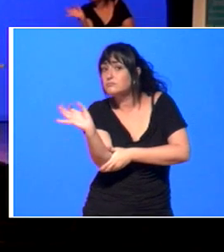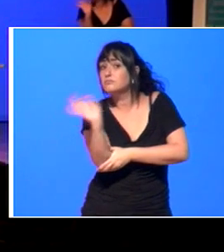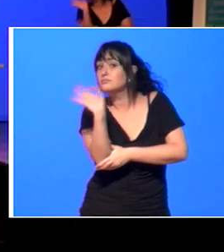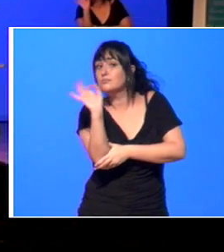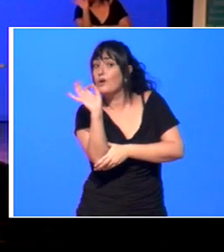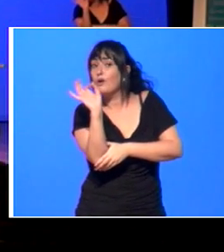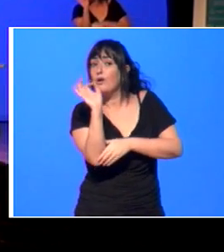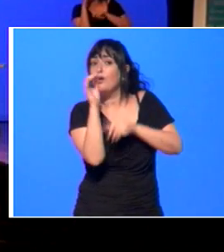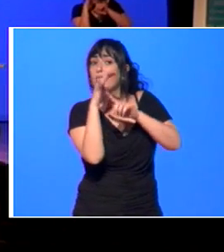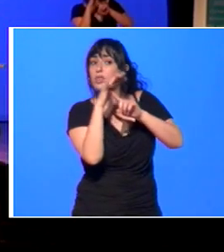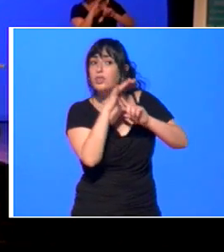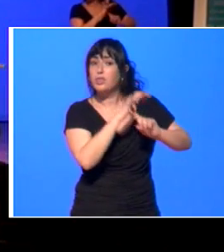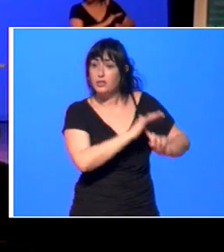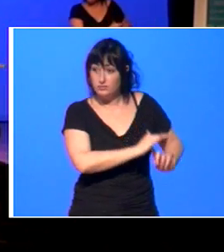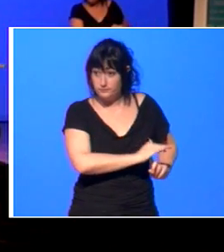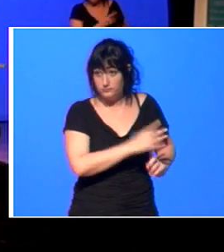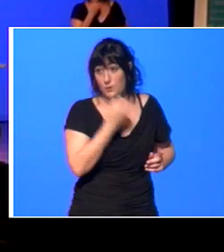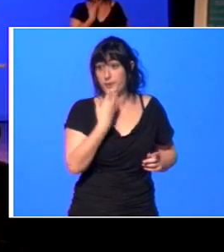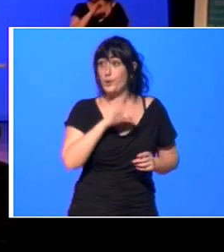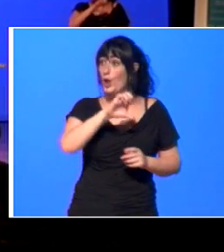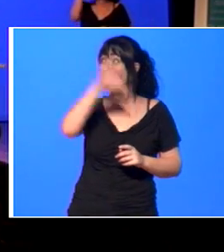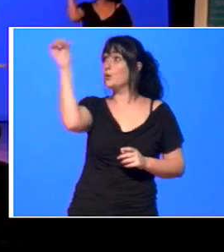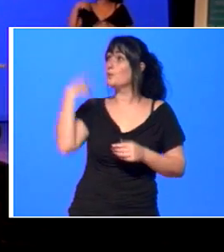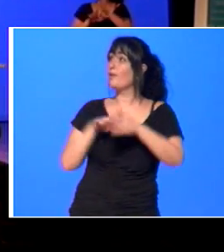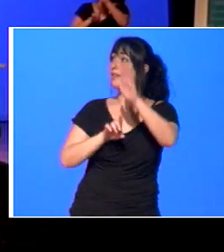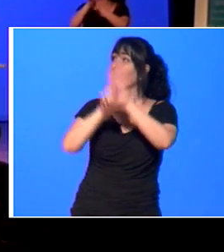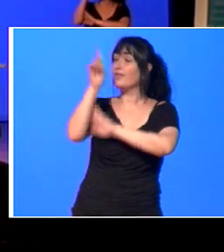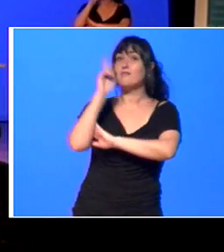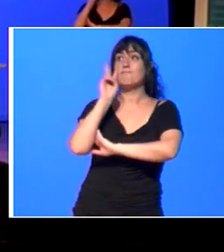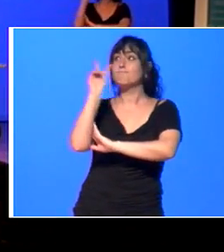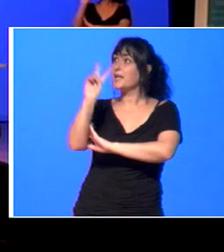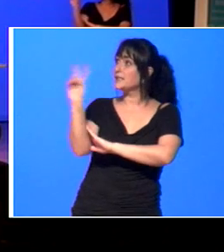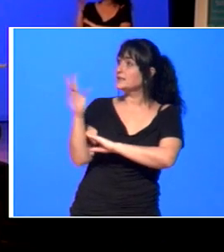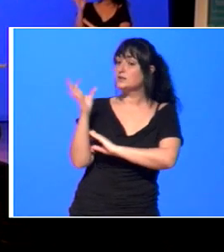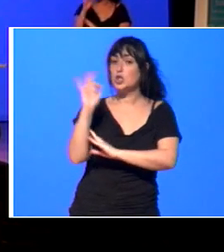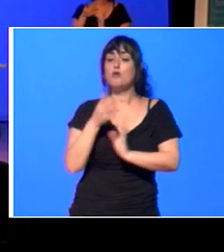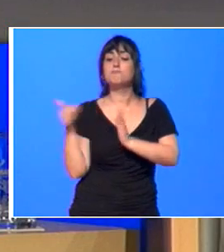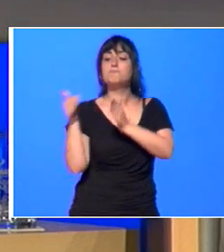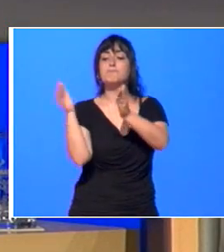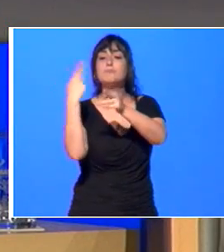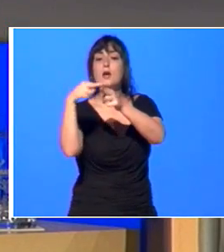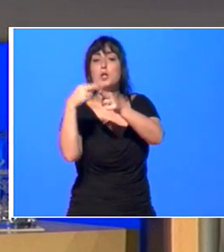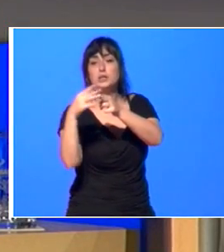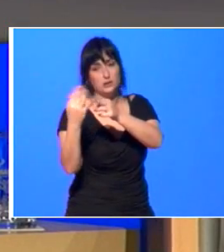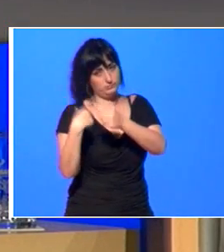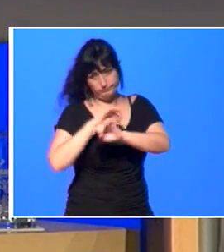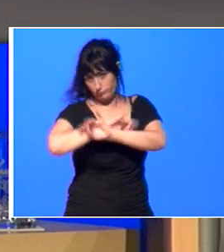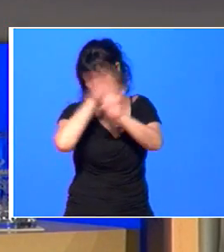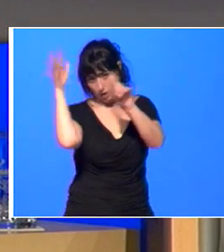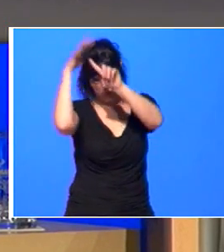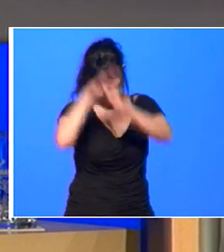Y cuando uno ve los desarrollos en Europa y ve algunas tendencias políticas claramente excluyentes, por